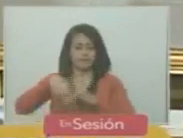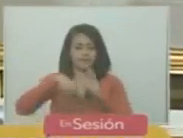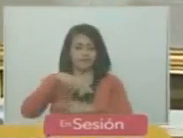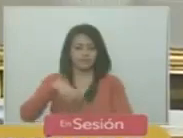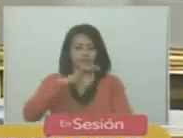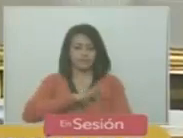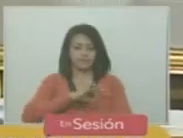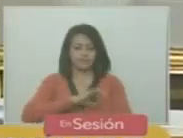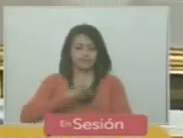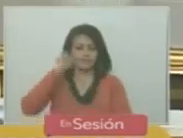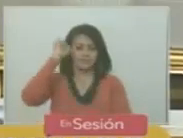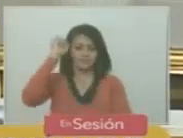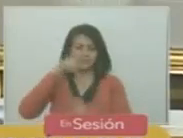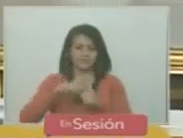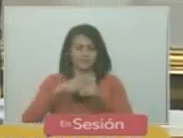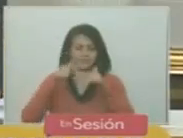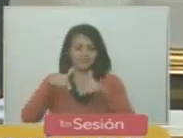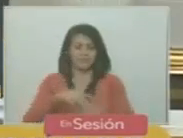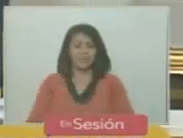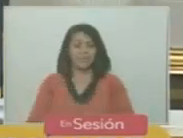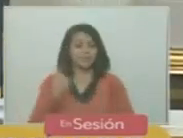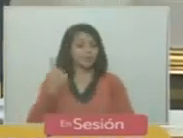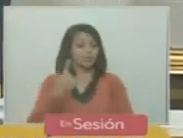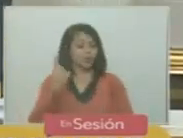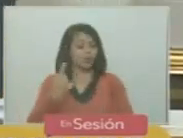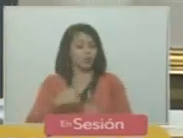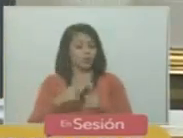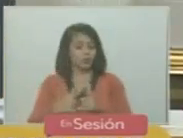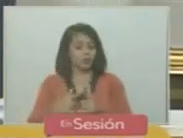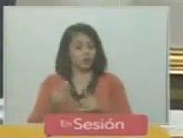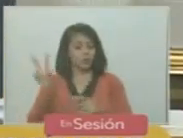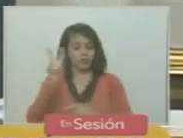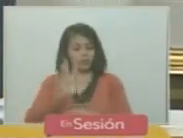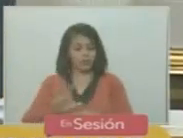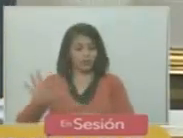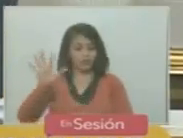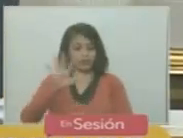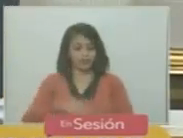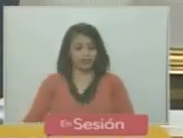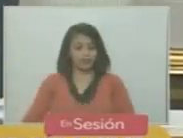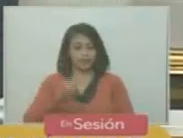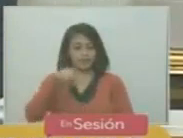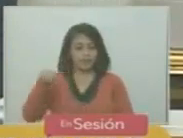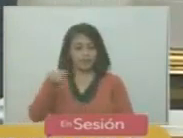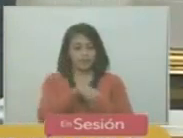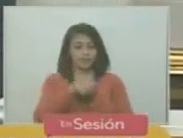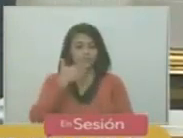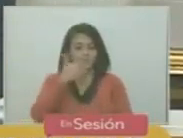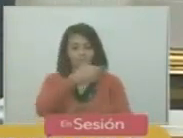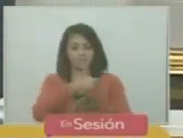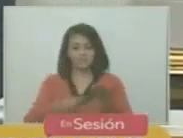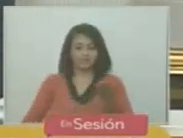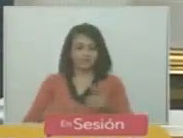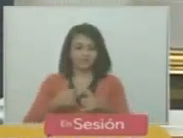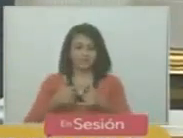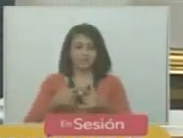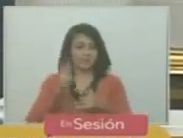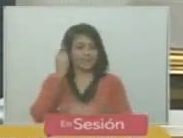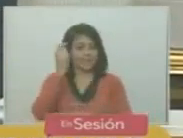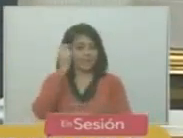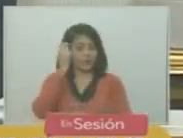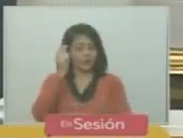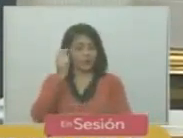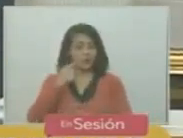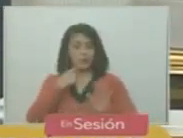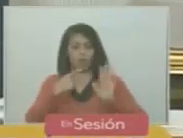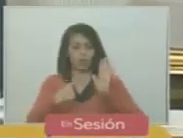socialismo, no solamente en Venezuela, sino como una propuesta teórica de